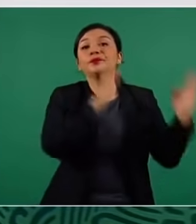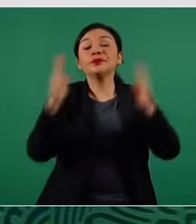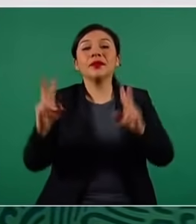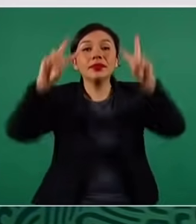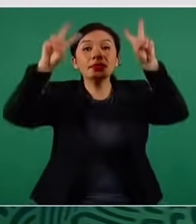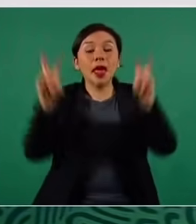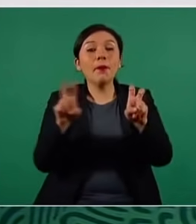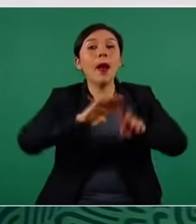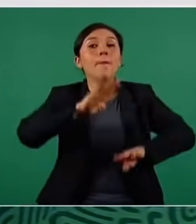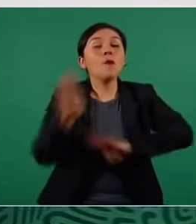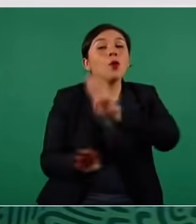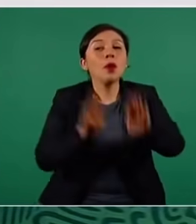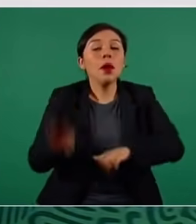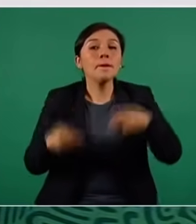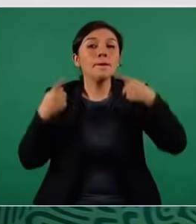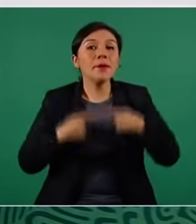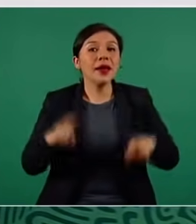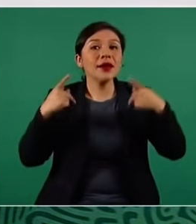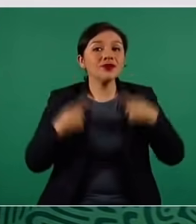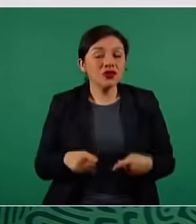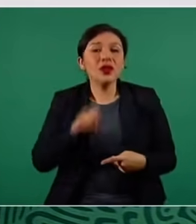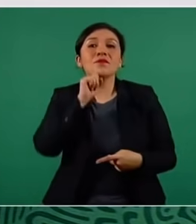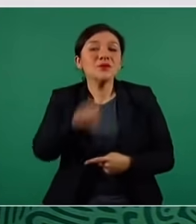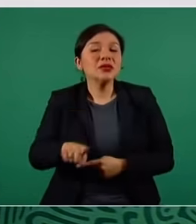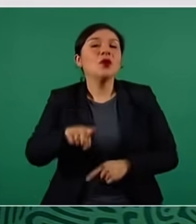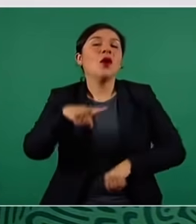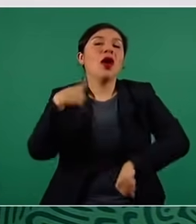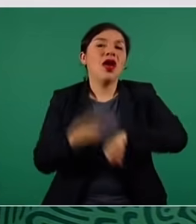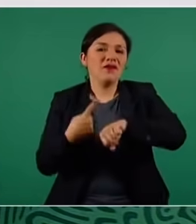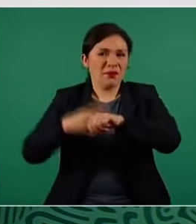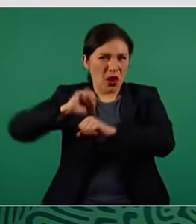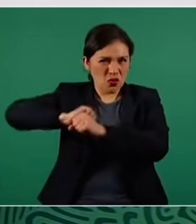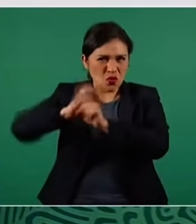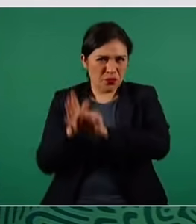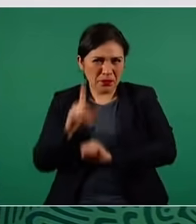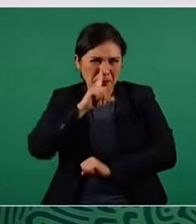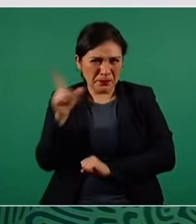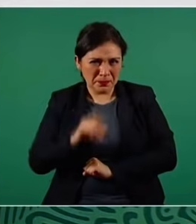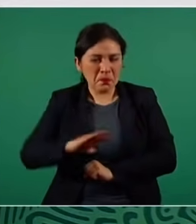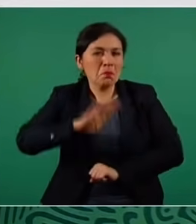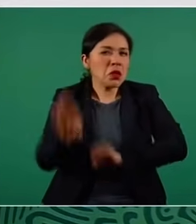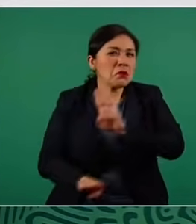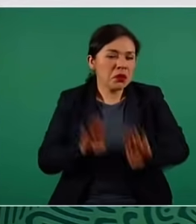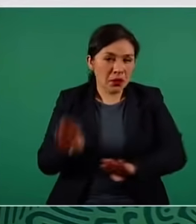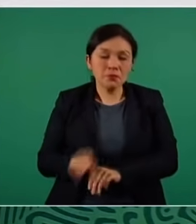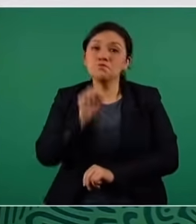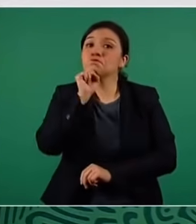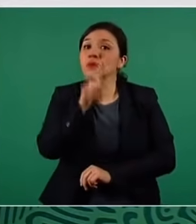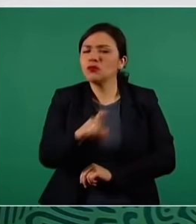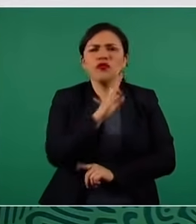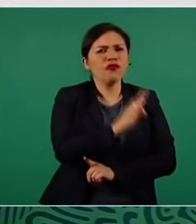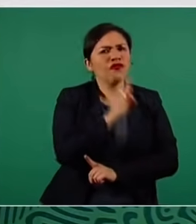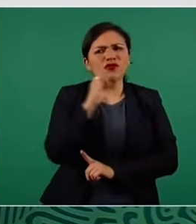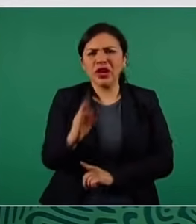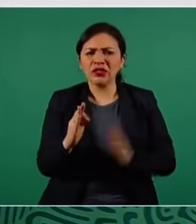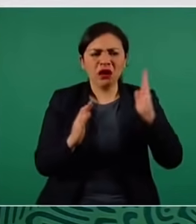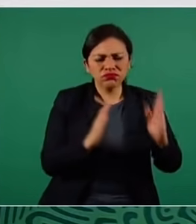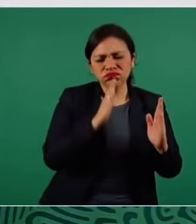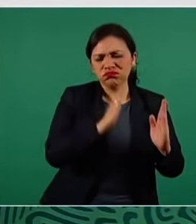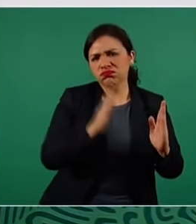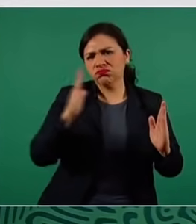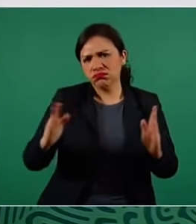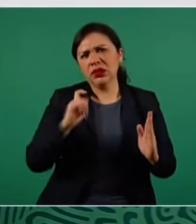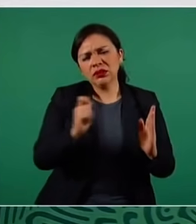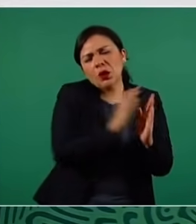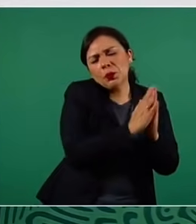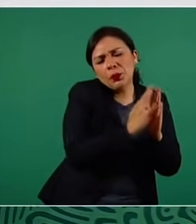son defunciones asociadas con kobe es la gráfica que corresponde a las mismas fechas es toda la